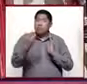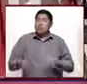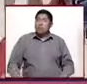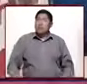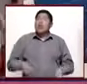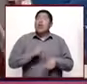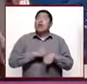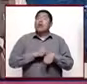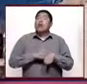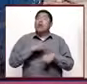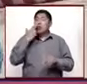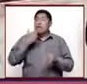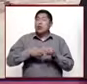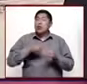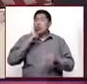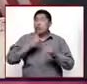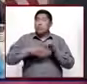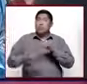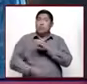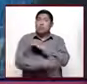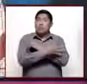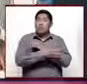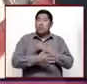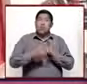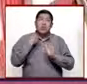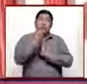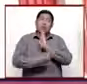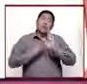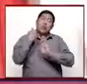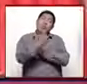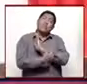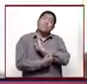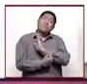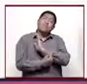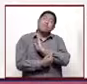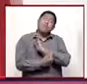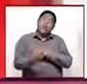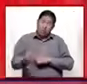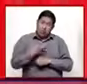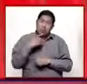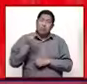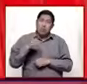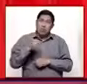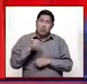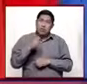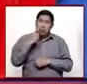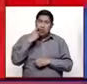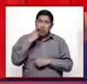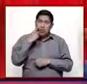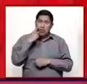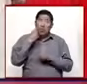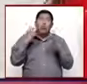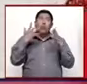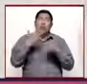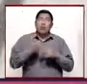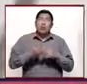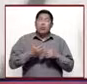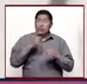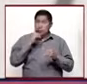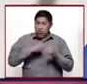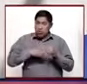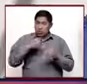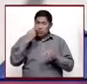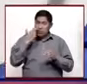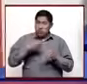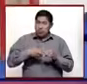¿A qué hora llega la gasolina, el diésel? El diésel ya va a llegar una hora y media. ¿Les han dicho eso? Sí, sí. ¿Cuánto llega de combustible? ¿Ambos